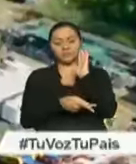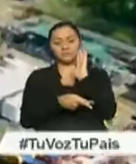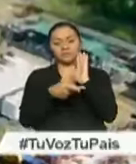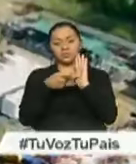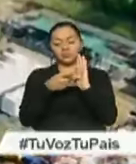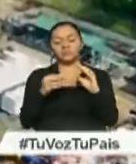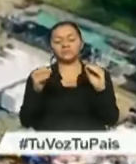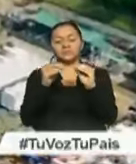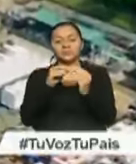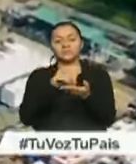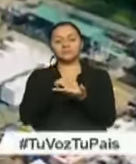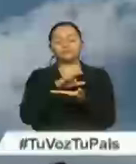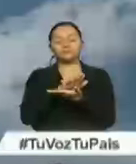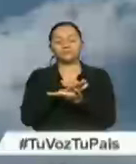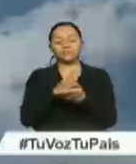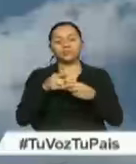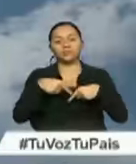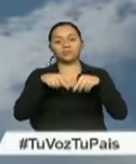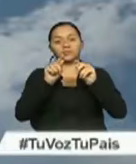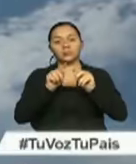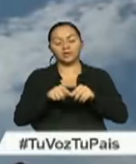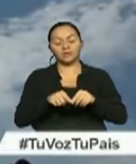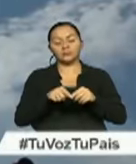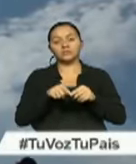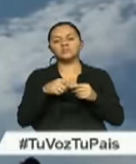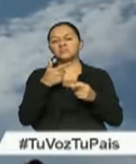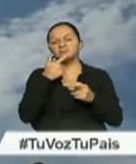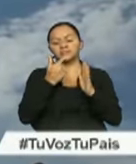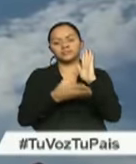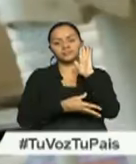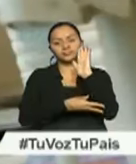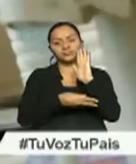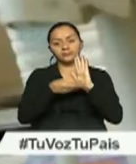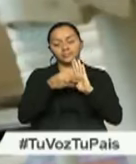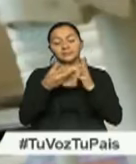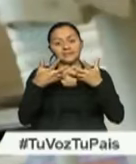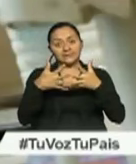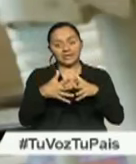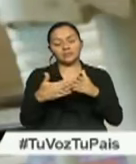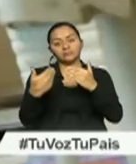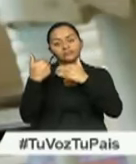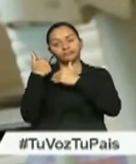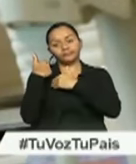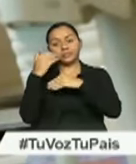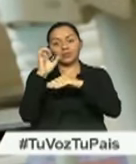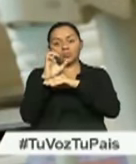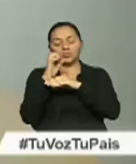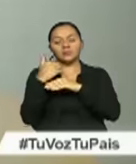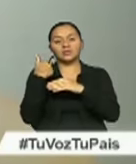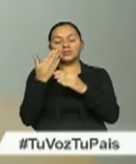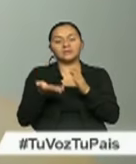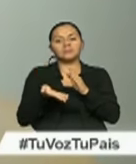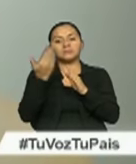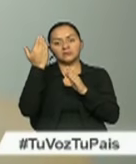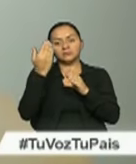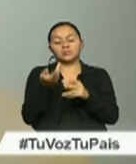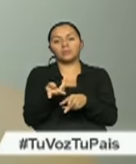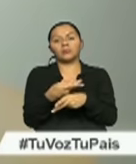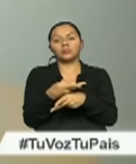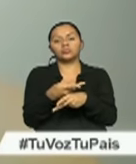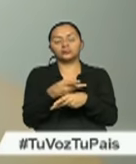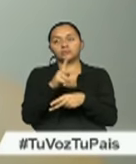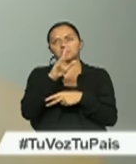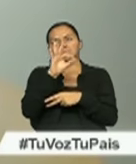hidrocarburíferos y el establecimiento de contratos para campos de explotación han permitido que Ecuador aumente su producción petrolera